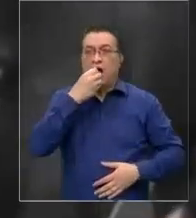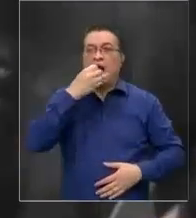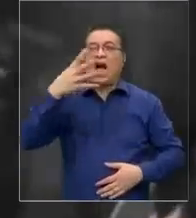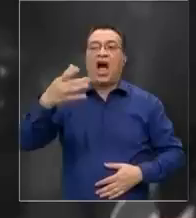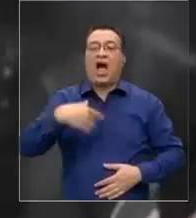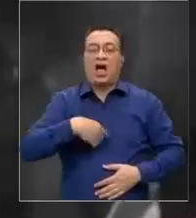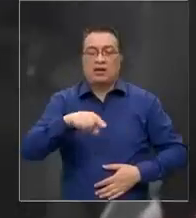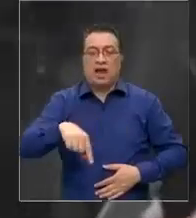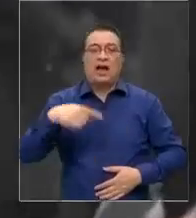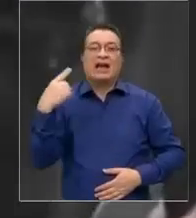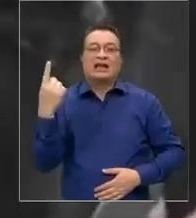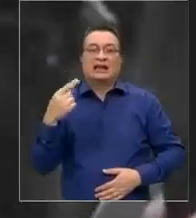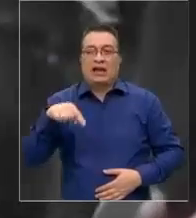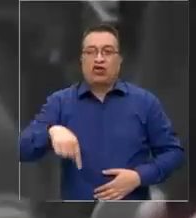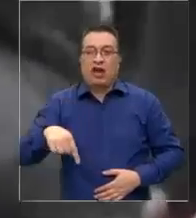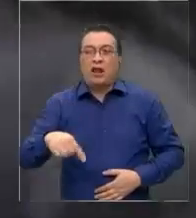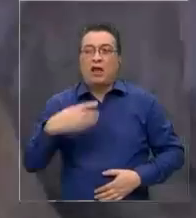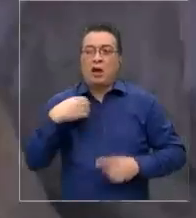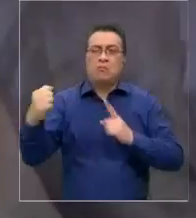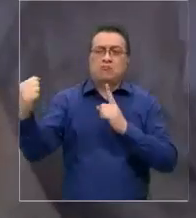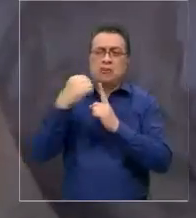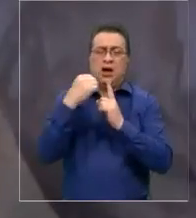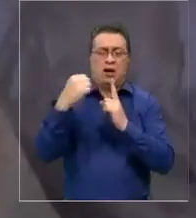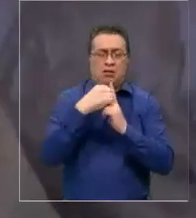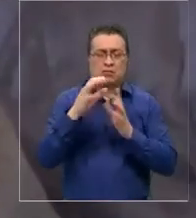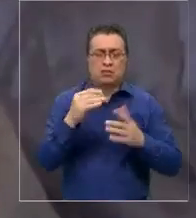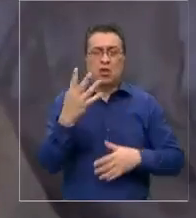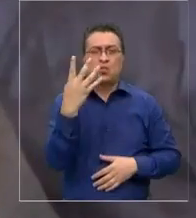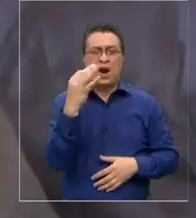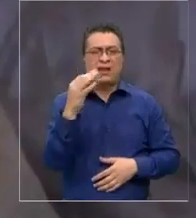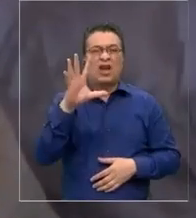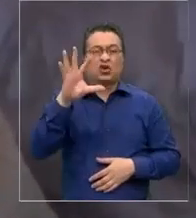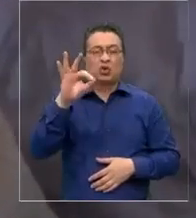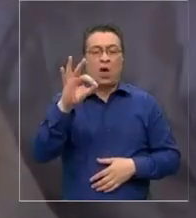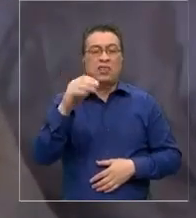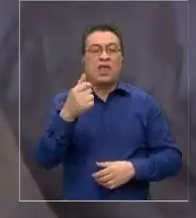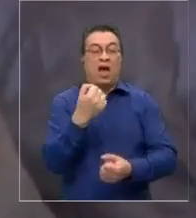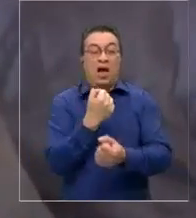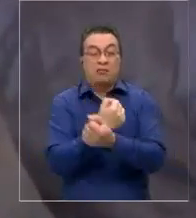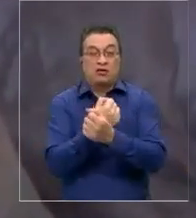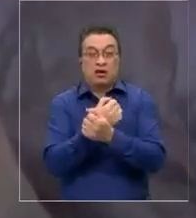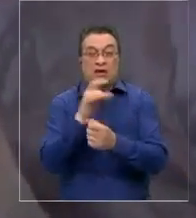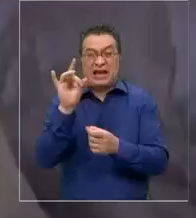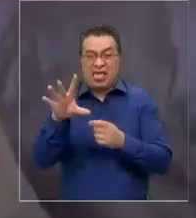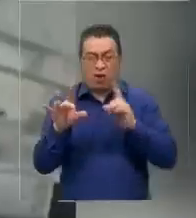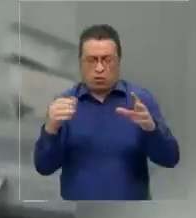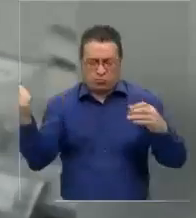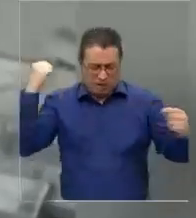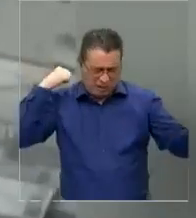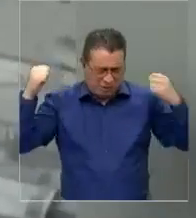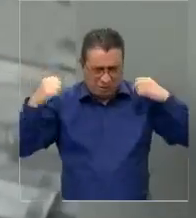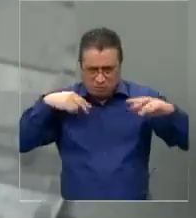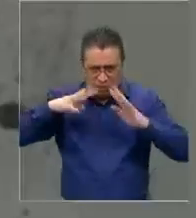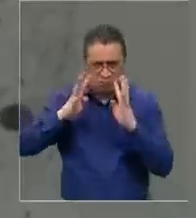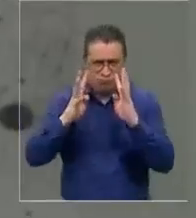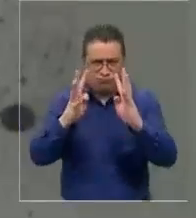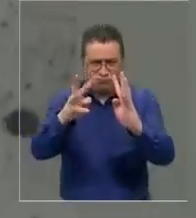nacionales. Me golpearon y me llevaron a un corredor donde había 40 o 50 policías y cada uno de ellos me golpeó.